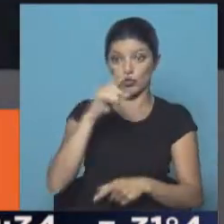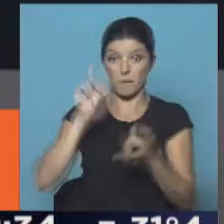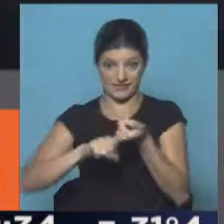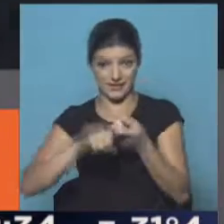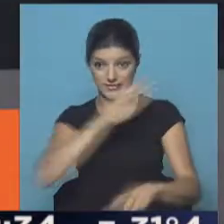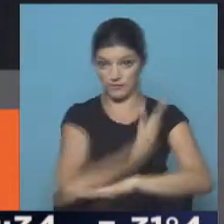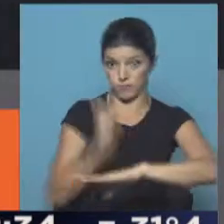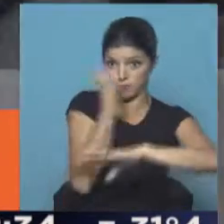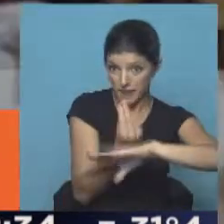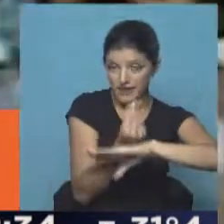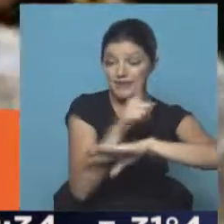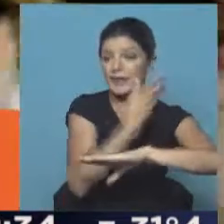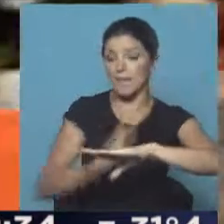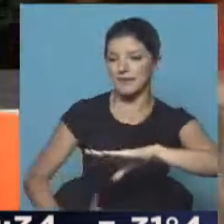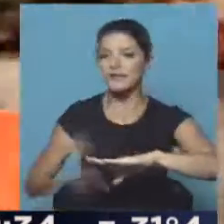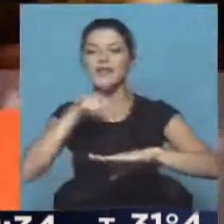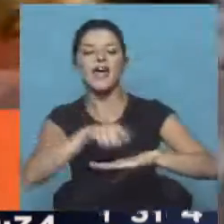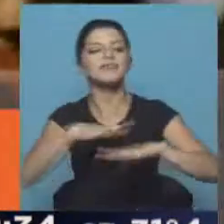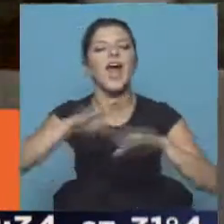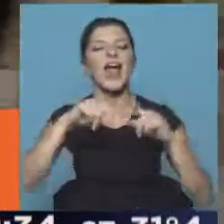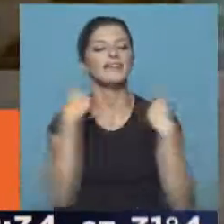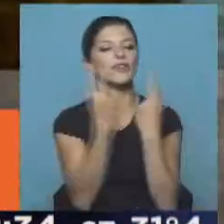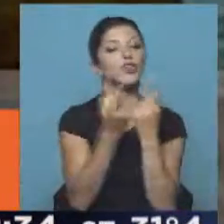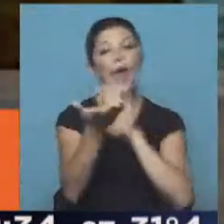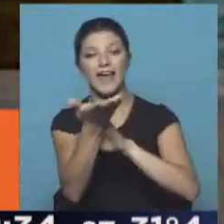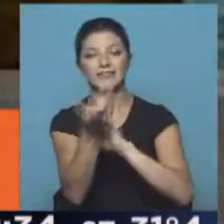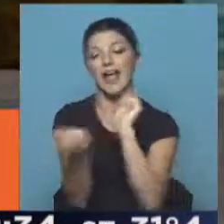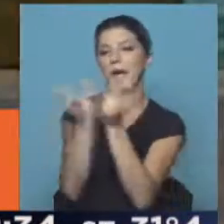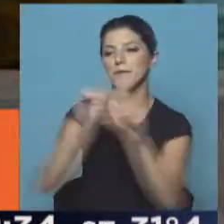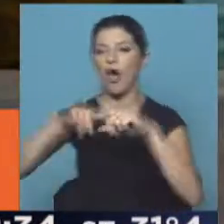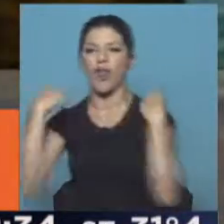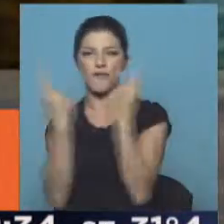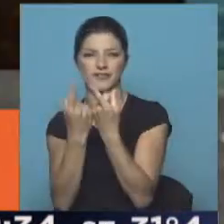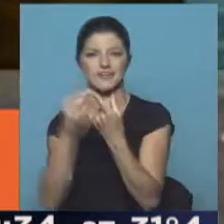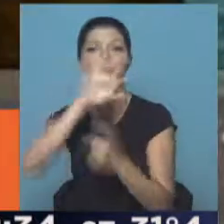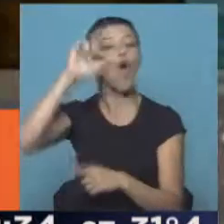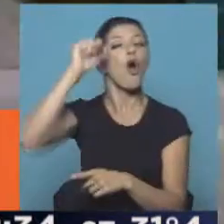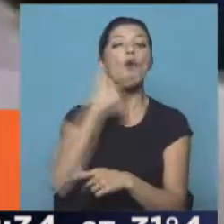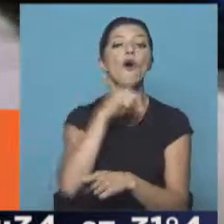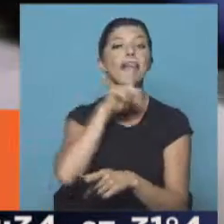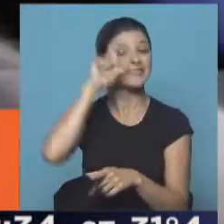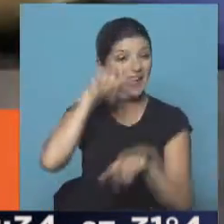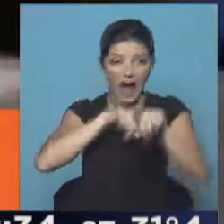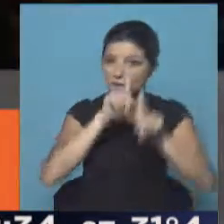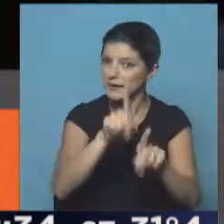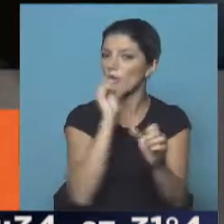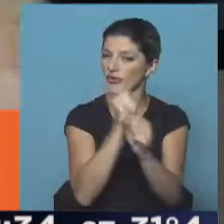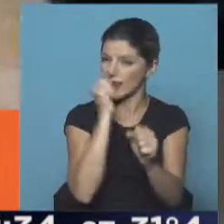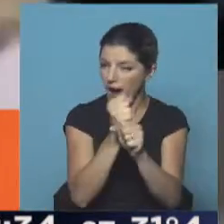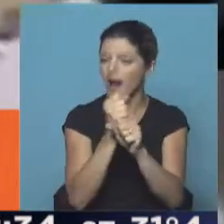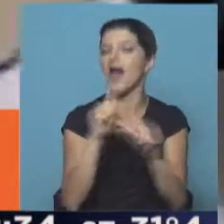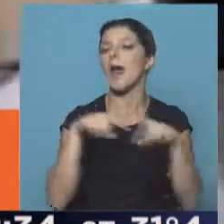Blanca, mudó su oficina de trabajo del sector este a la conocida ala oeste, donde el presidente trabaja en el Salón